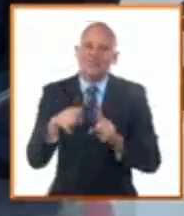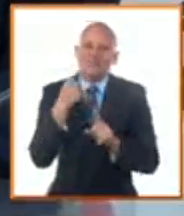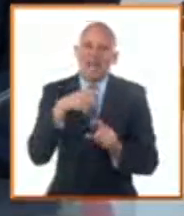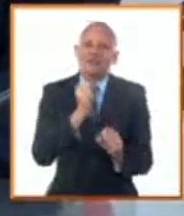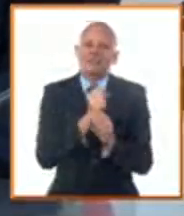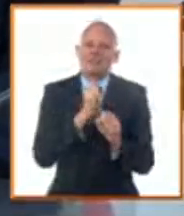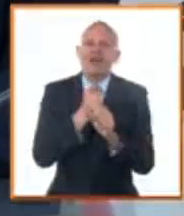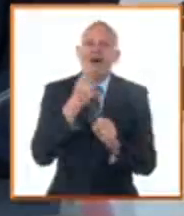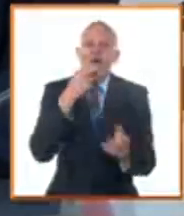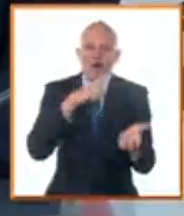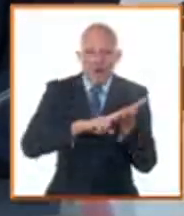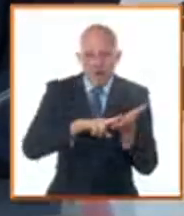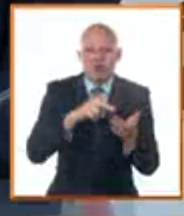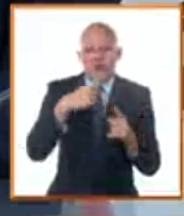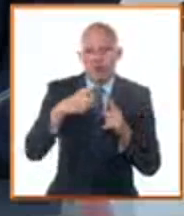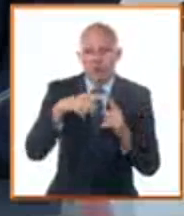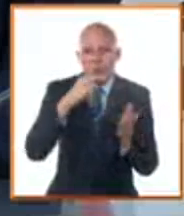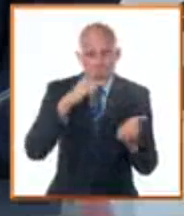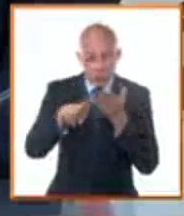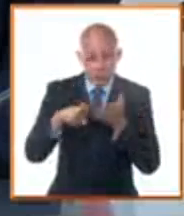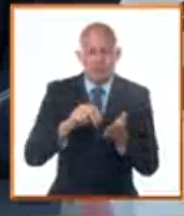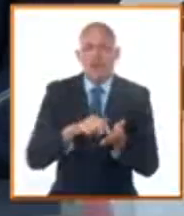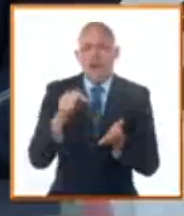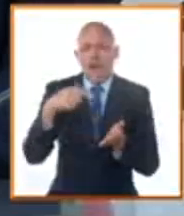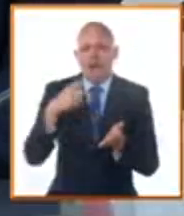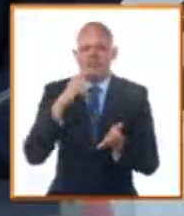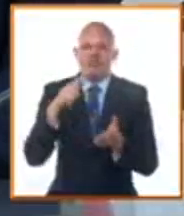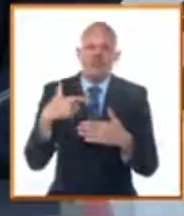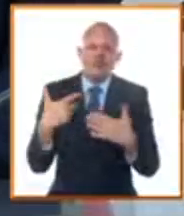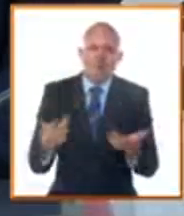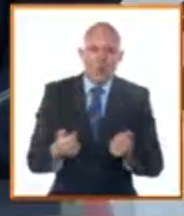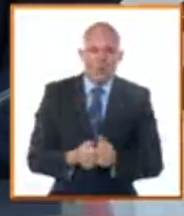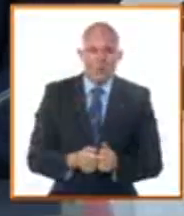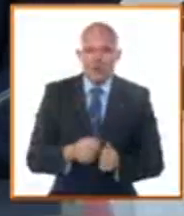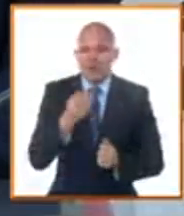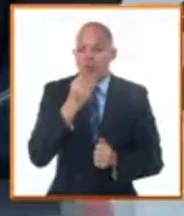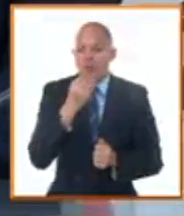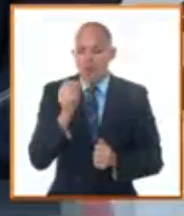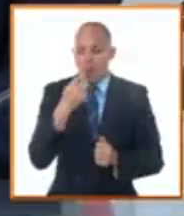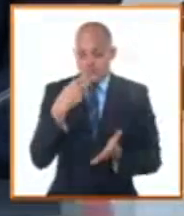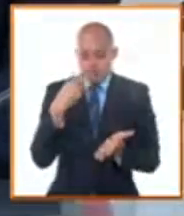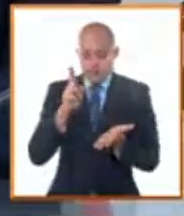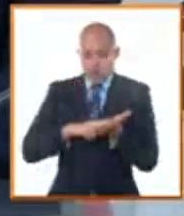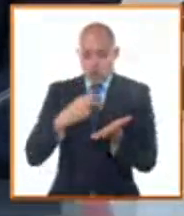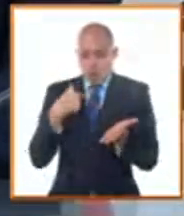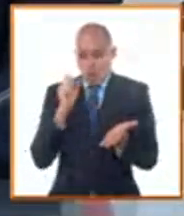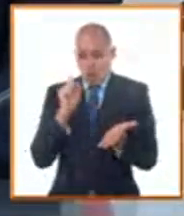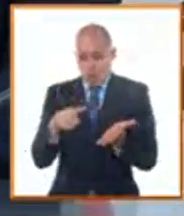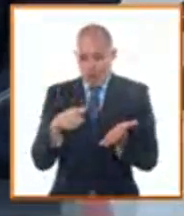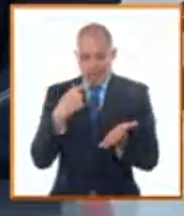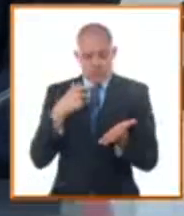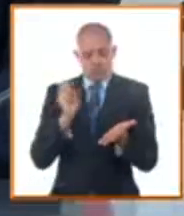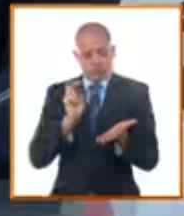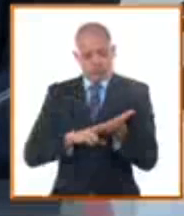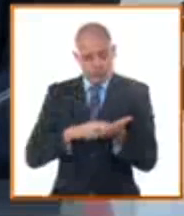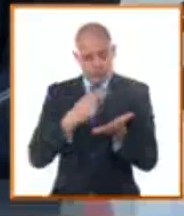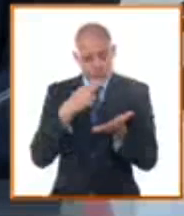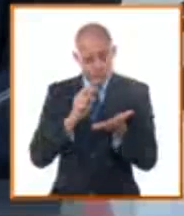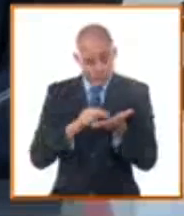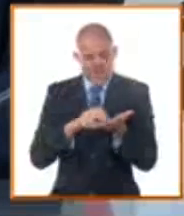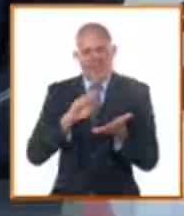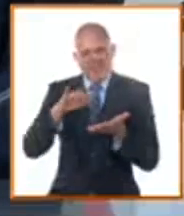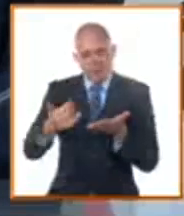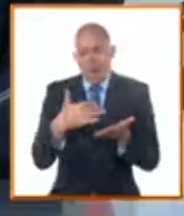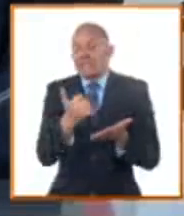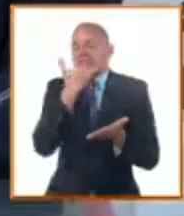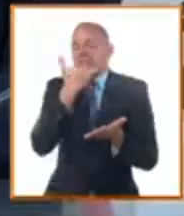debe haber un mecanismo que sea más expedito para la devolución de ese dinero, reitero que por equivocación o